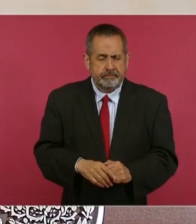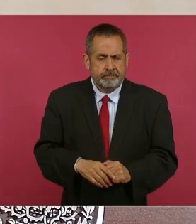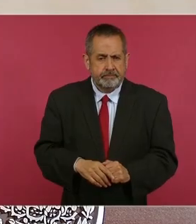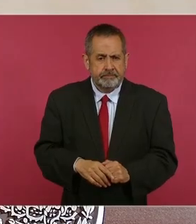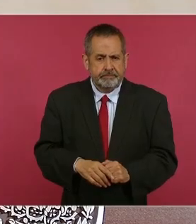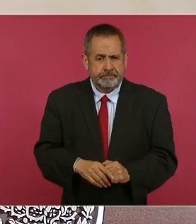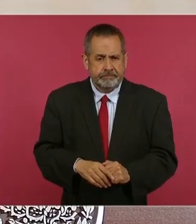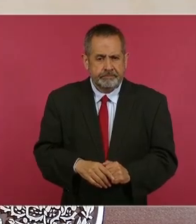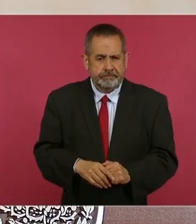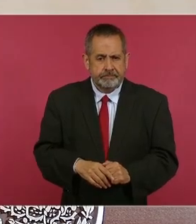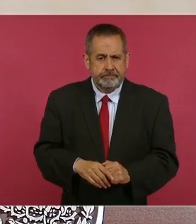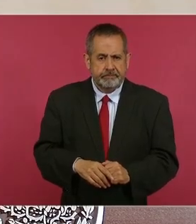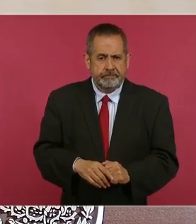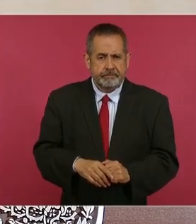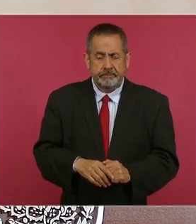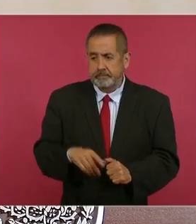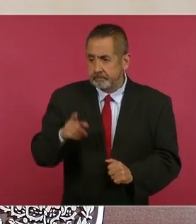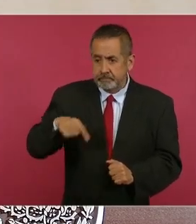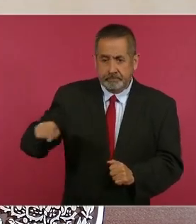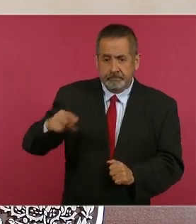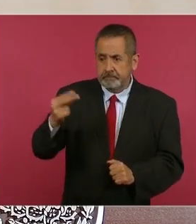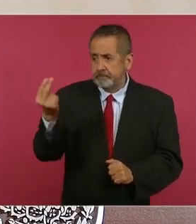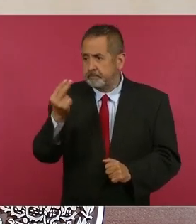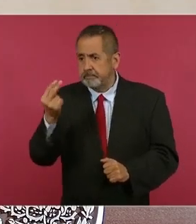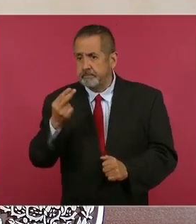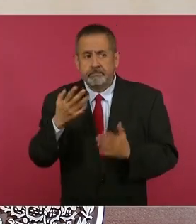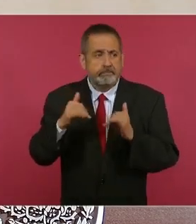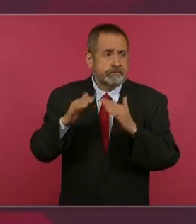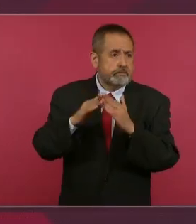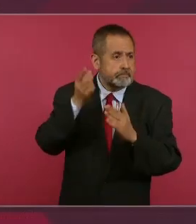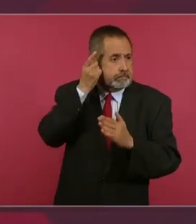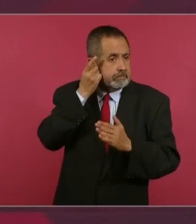están necesitados de refugio,